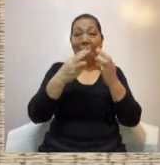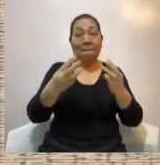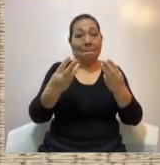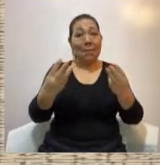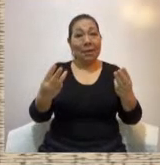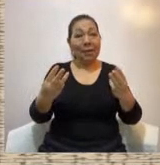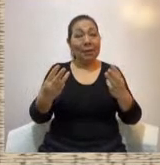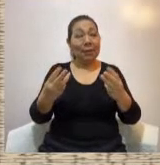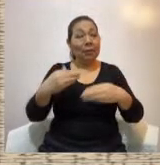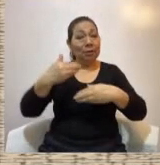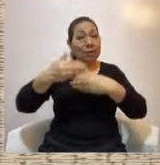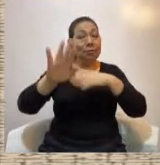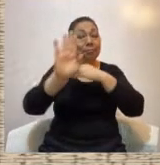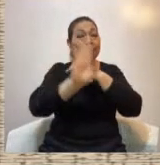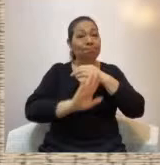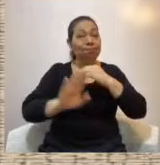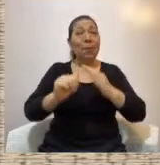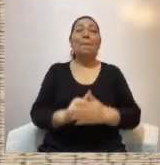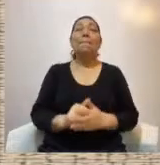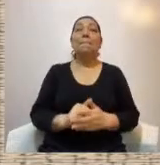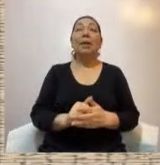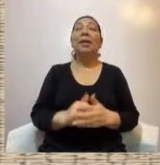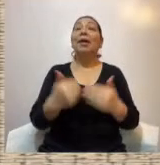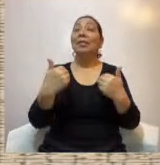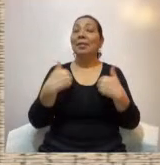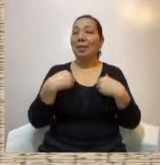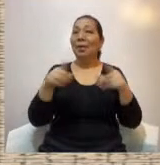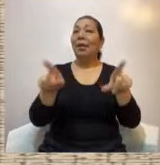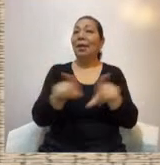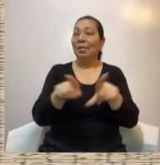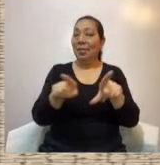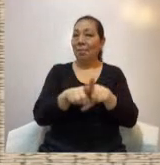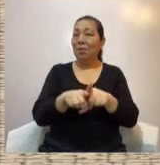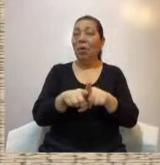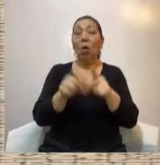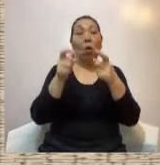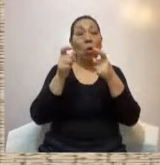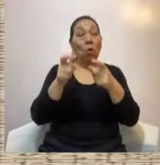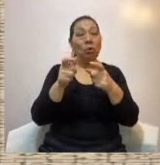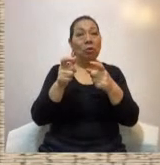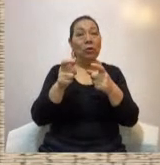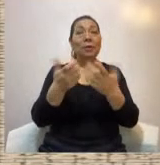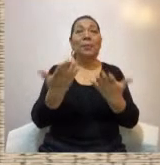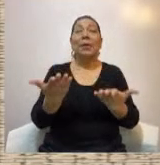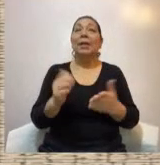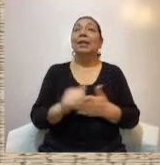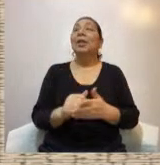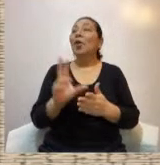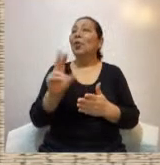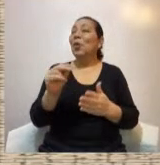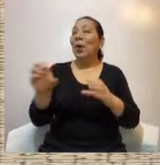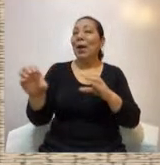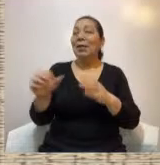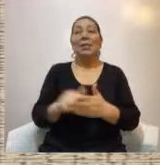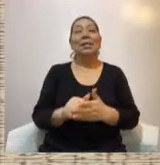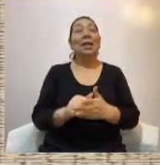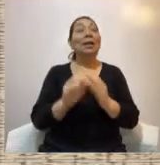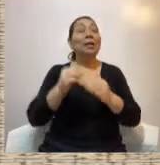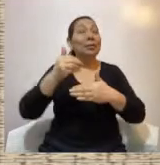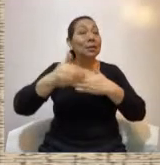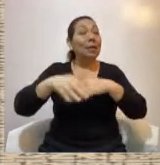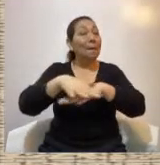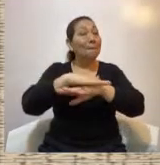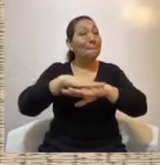sido materia de análisis en este proceso de amparo, deben también aplicar un control difuso, es decir,